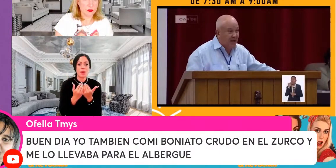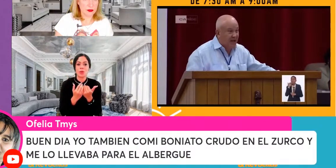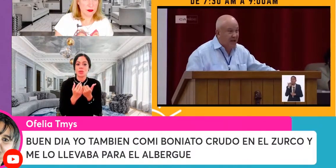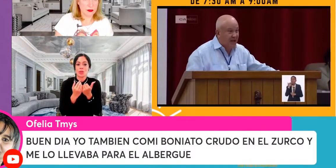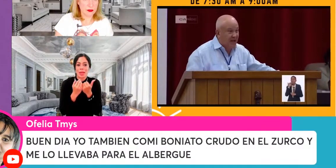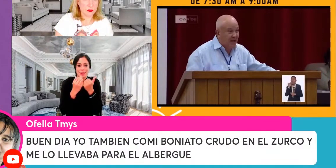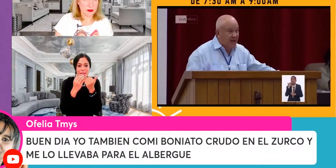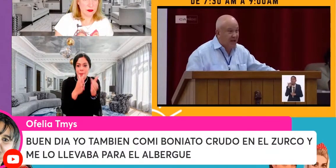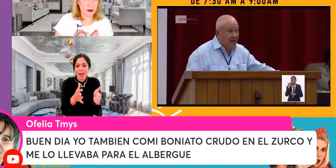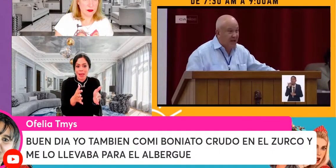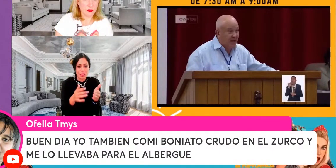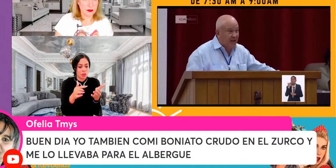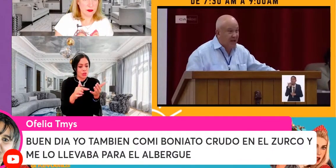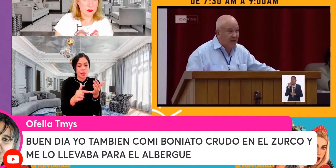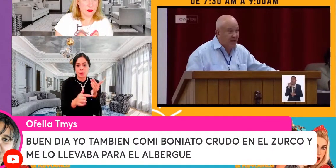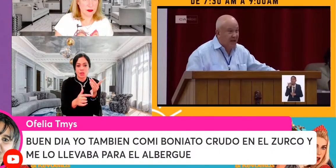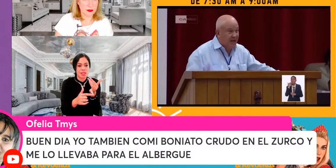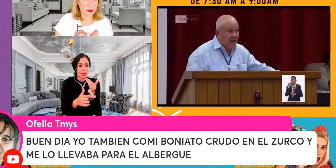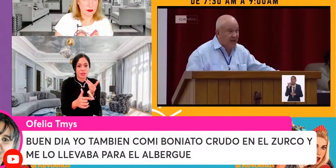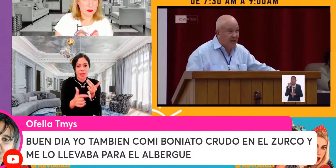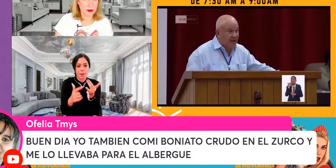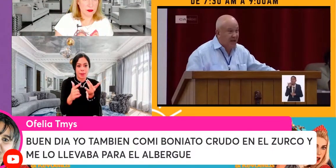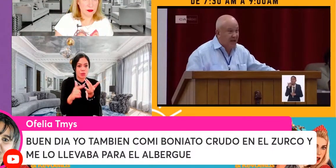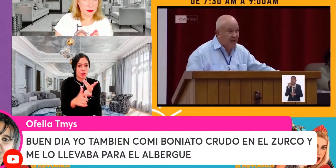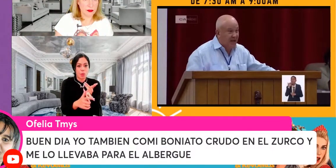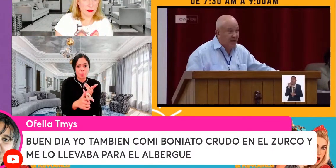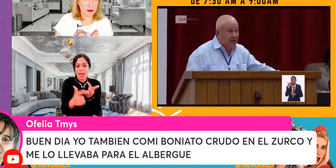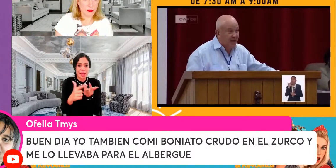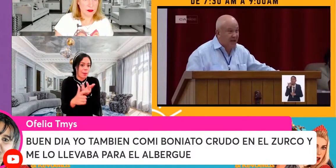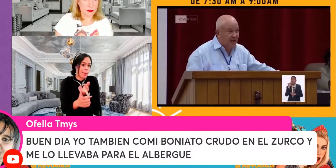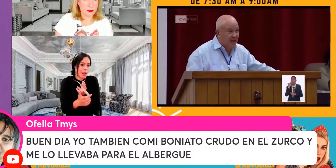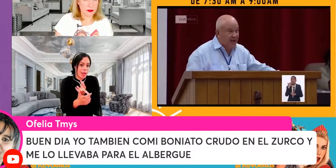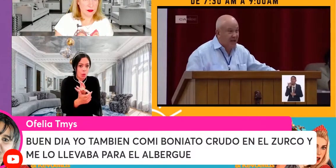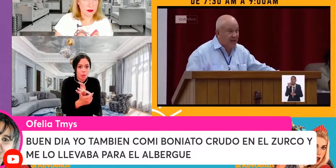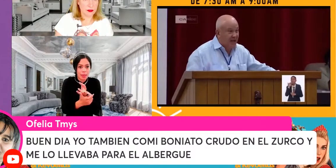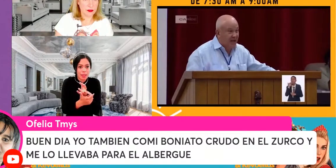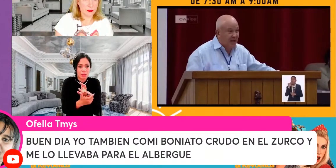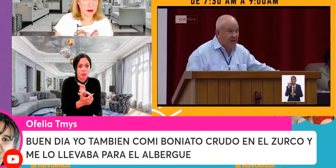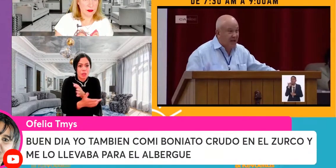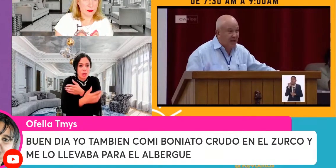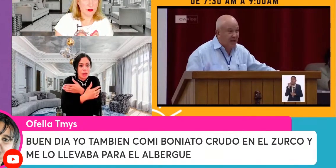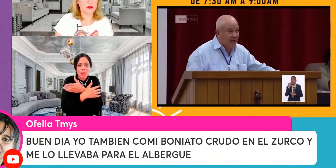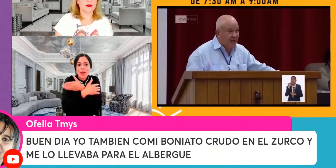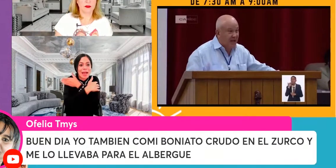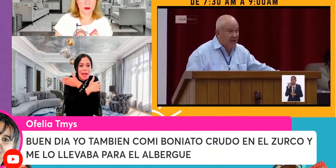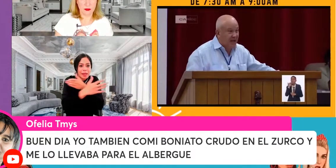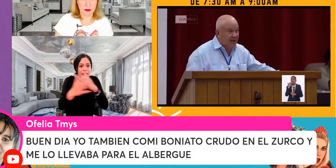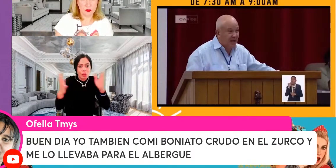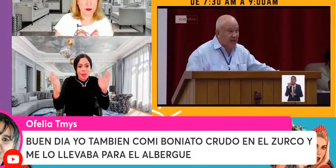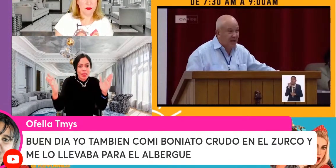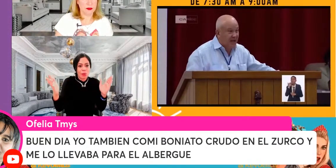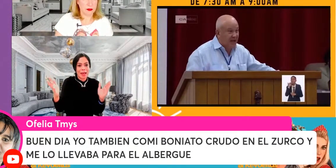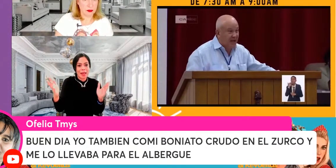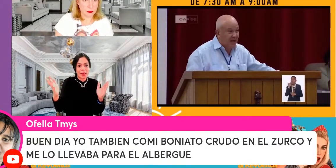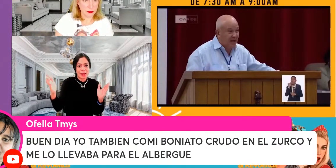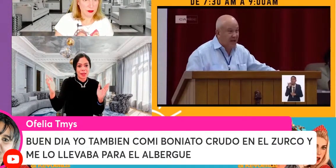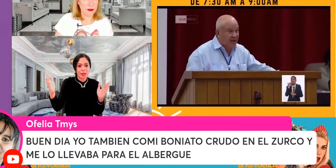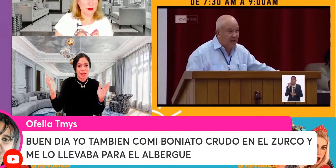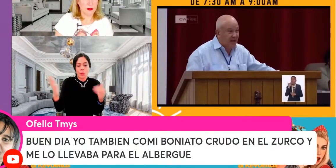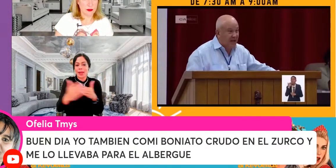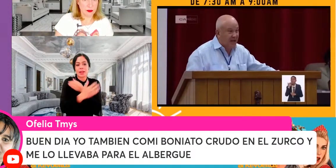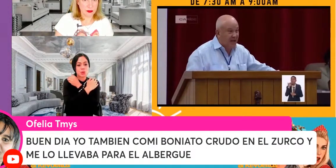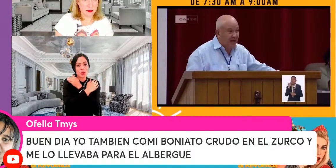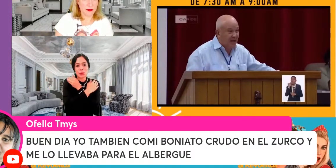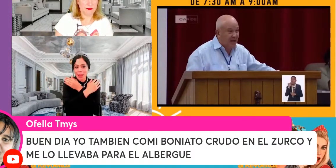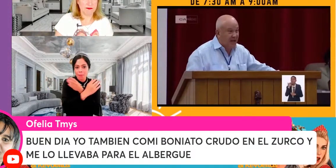Esos búfalos estaban ahí, no se sacrificaban, no se comían, eran para ellos, me imagino, y una carne, un reguero de carne